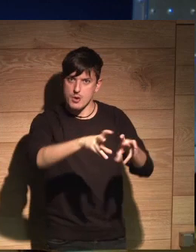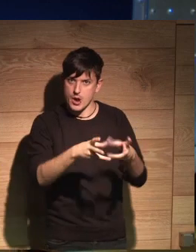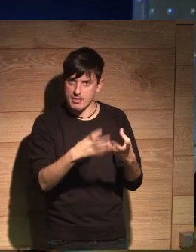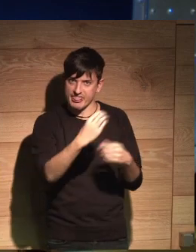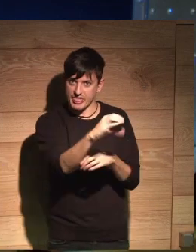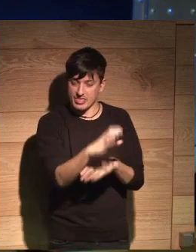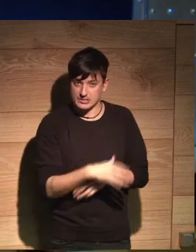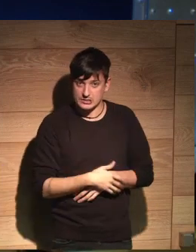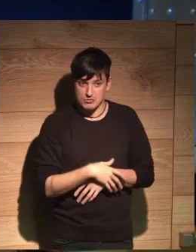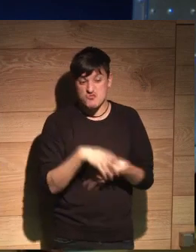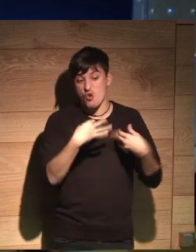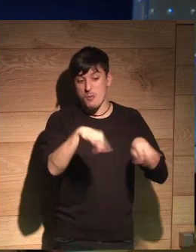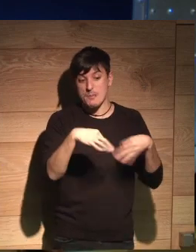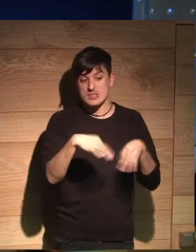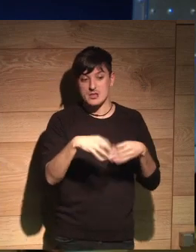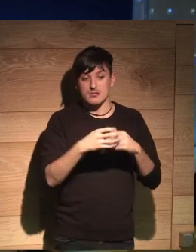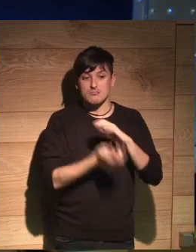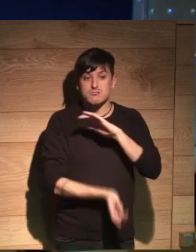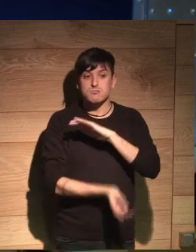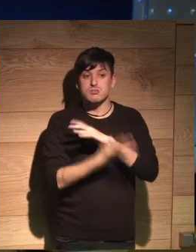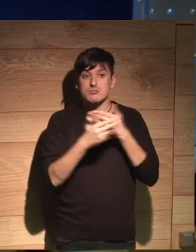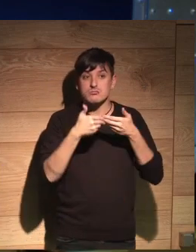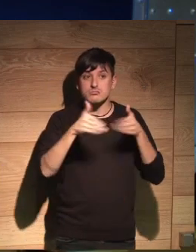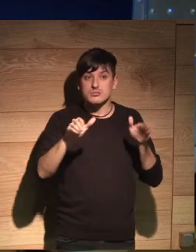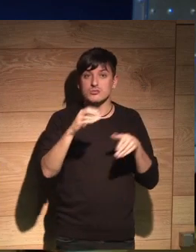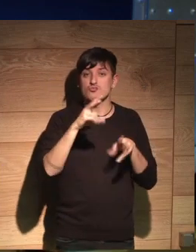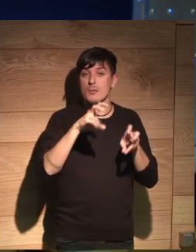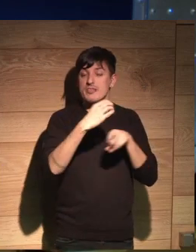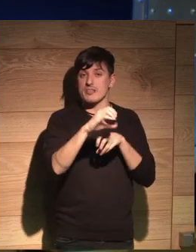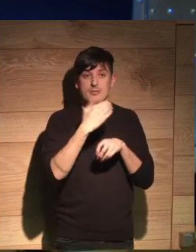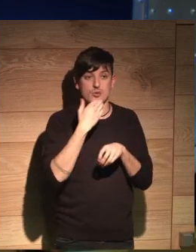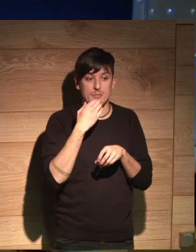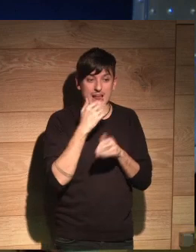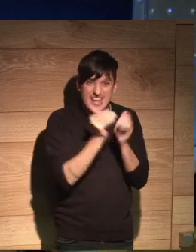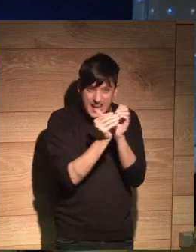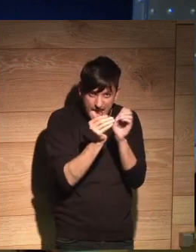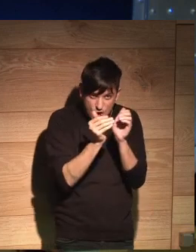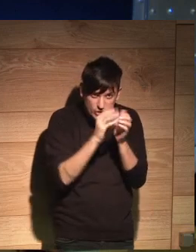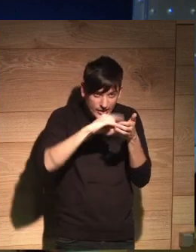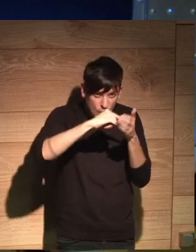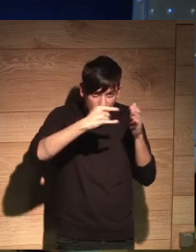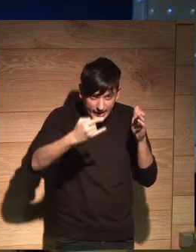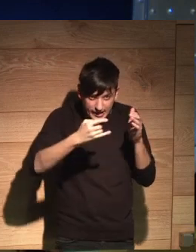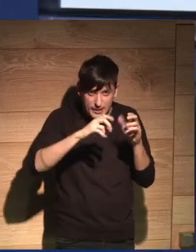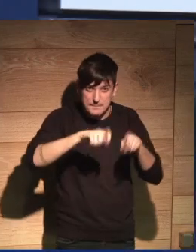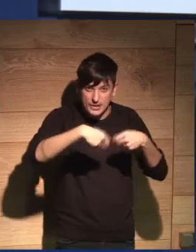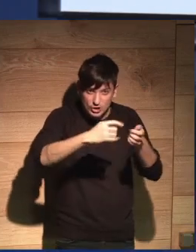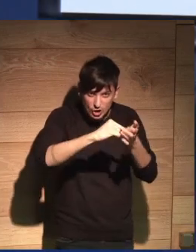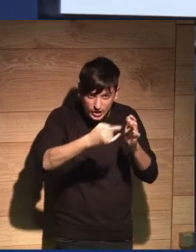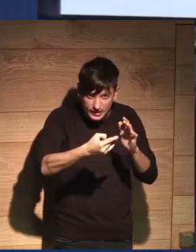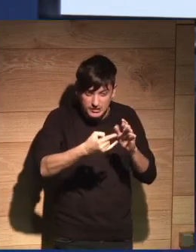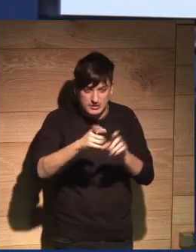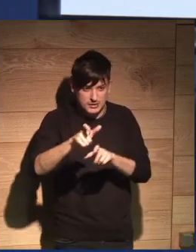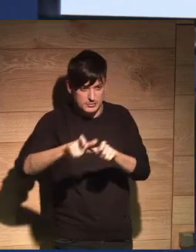normalmente cuando llegan nuevas ciencias, como ocurrió con la biotecnología, como ocurrió con la nanotecnología, producen rechazo en el